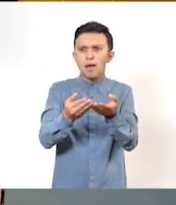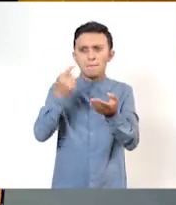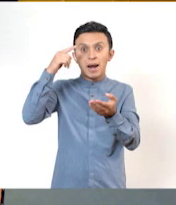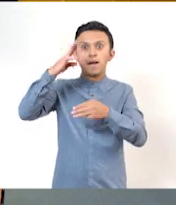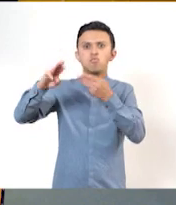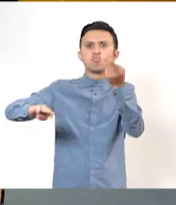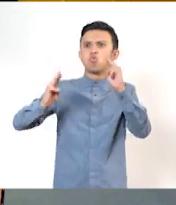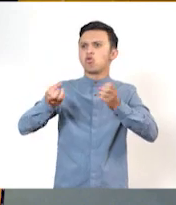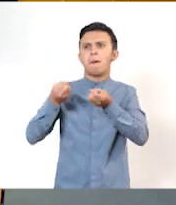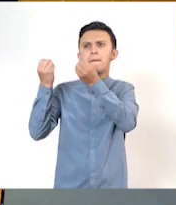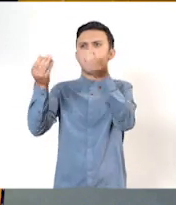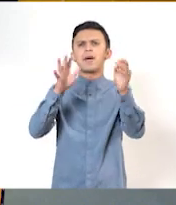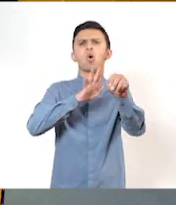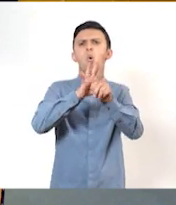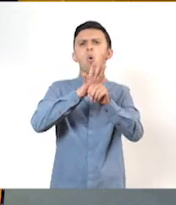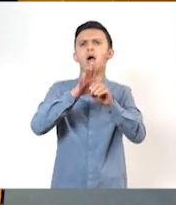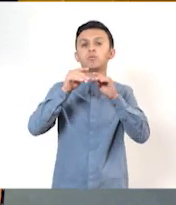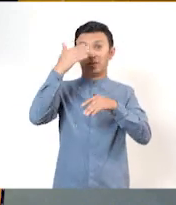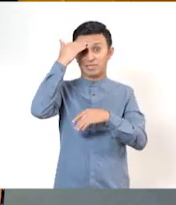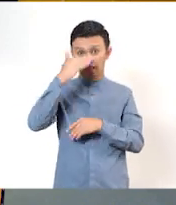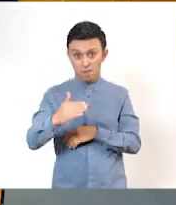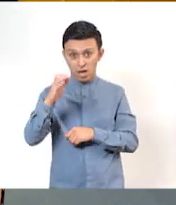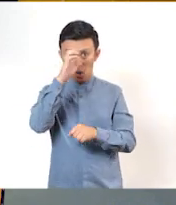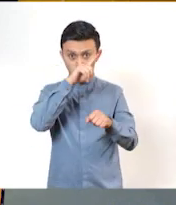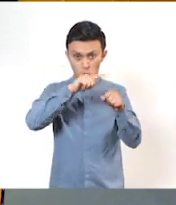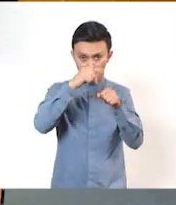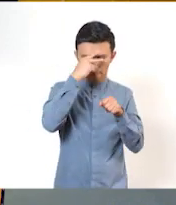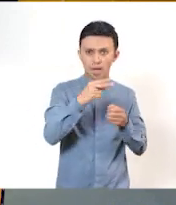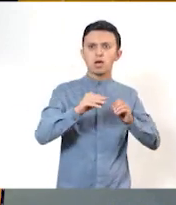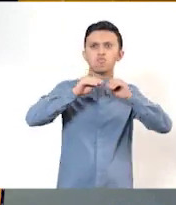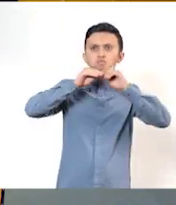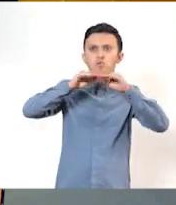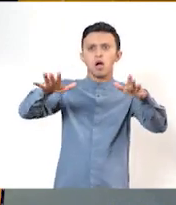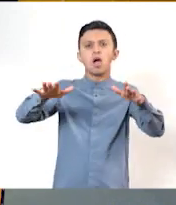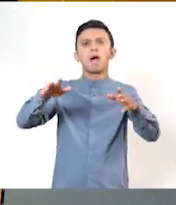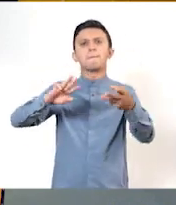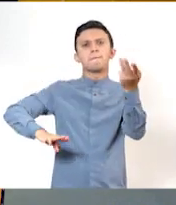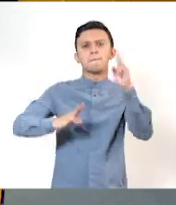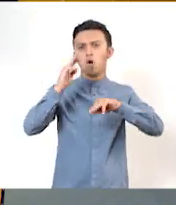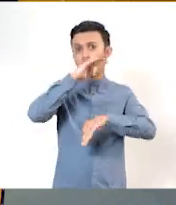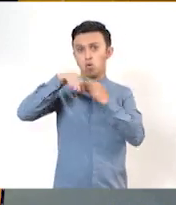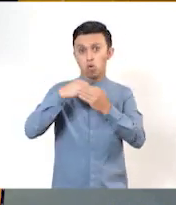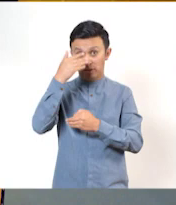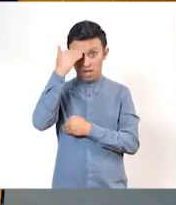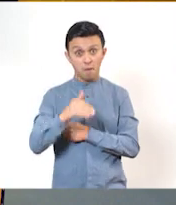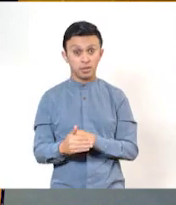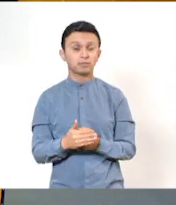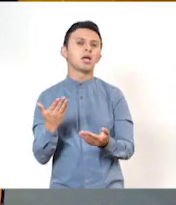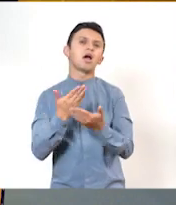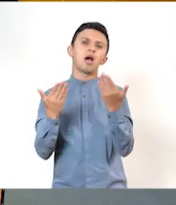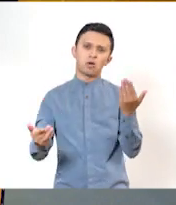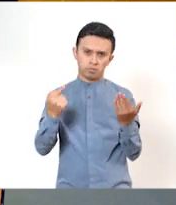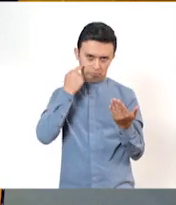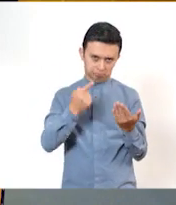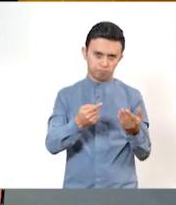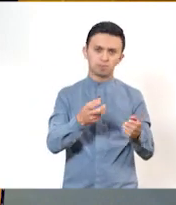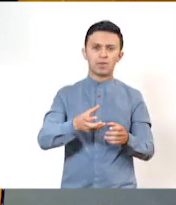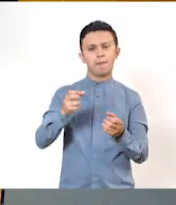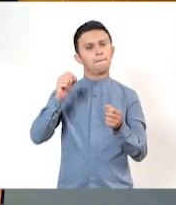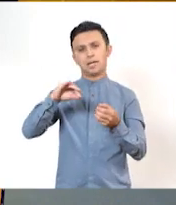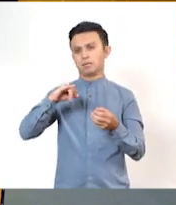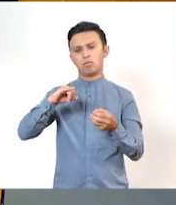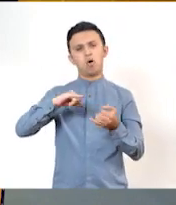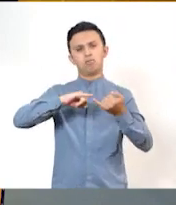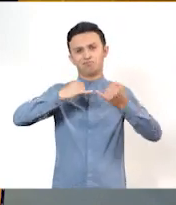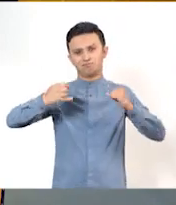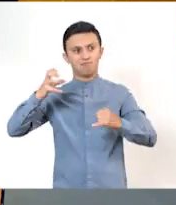allá en casa saben qué ha aportado las culturas mexicanas a la humanidad? Muy bien, pues como al principio vamos a aventar la